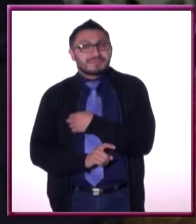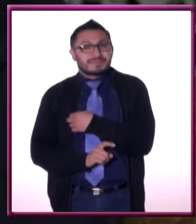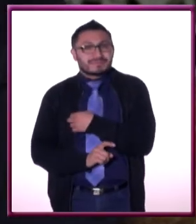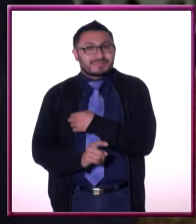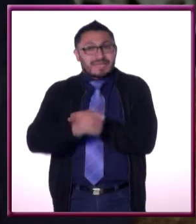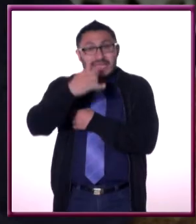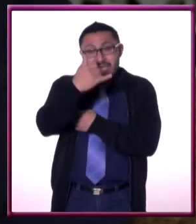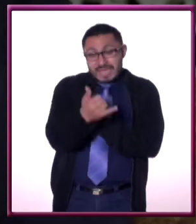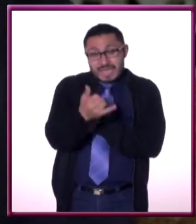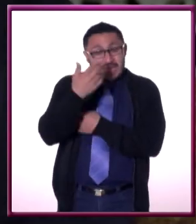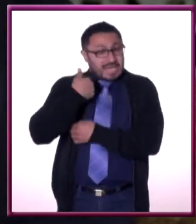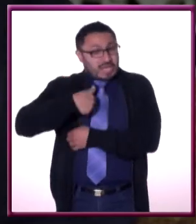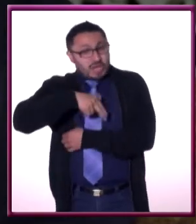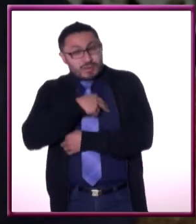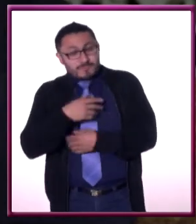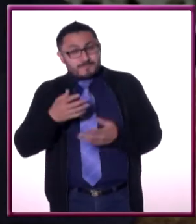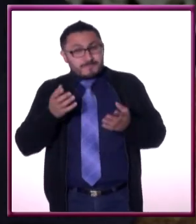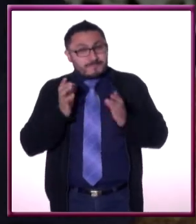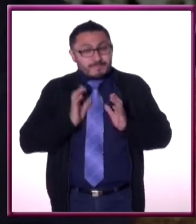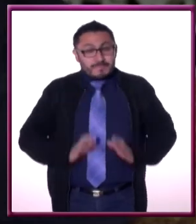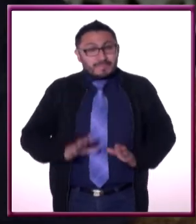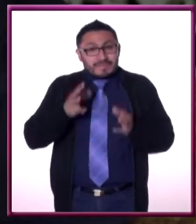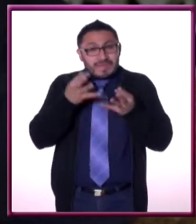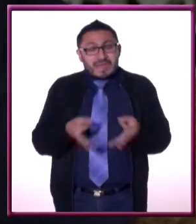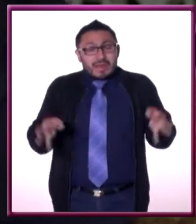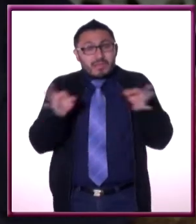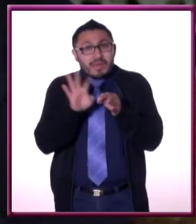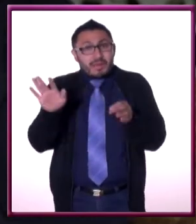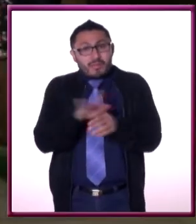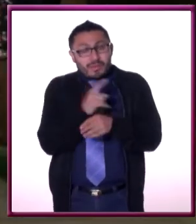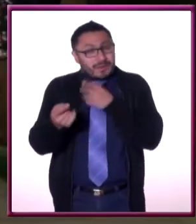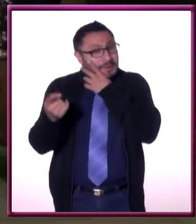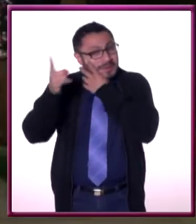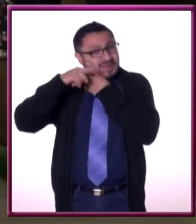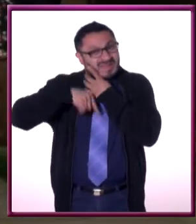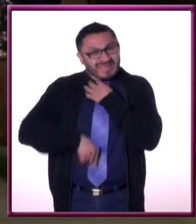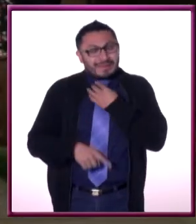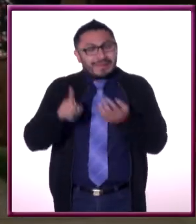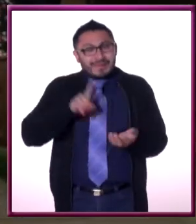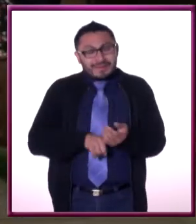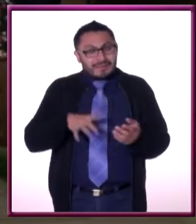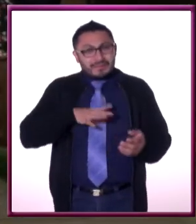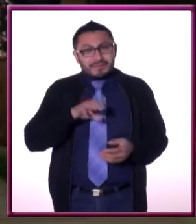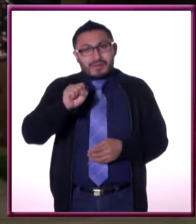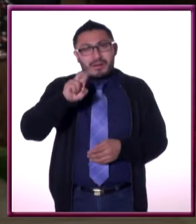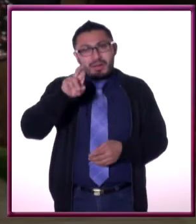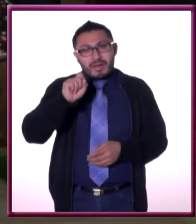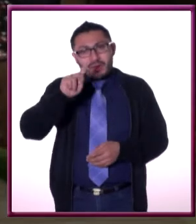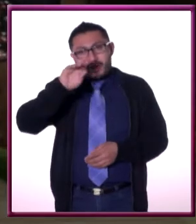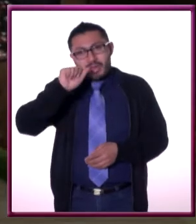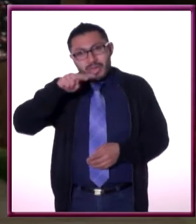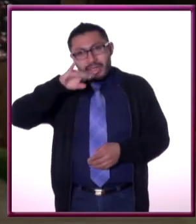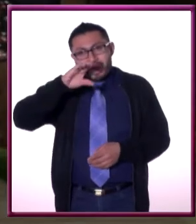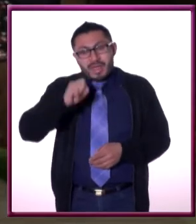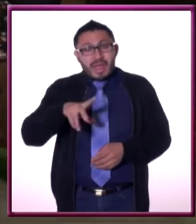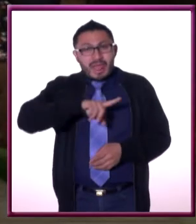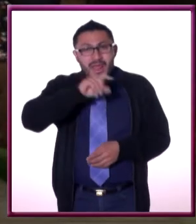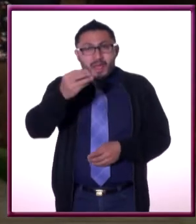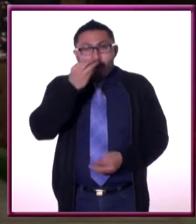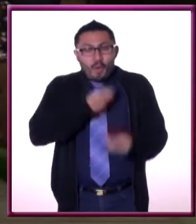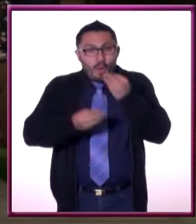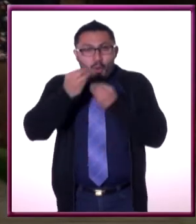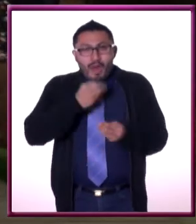ambiente y de nuestro propio organismo son muy importantes porque ellos son los que producen algunas sustancias después de consumir